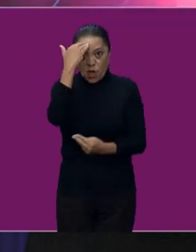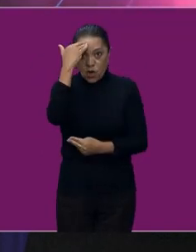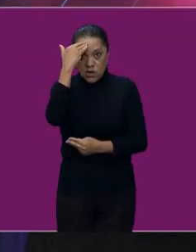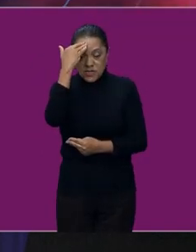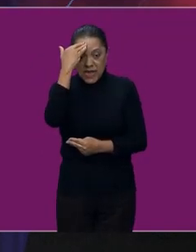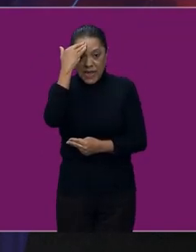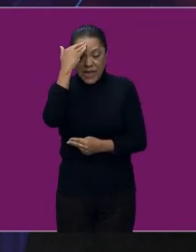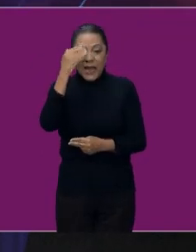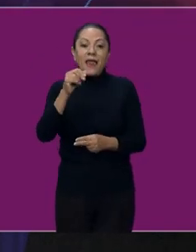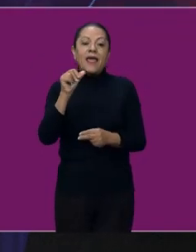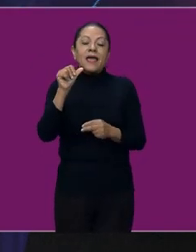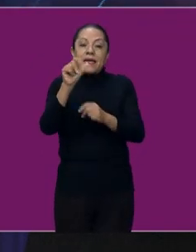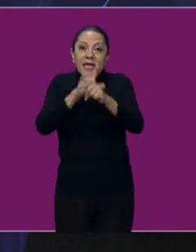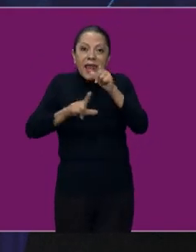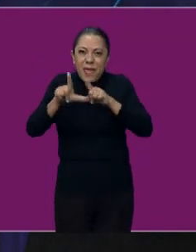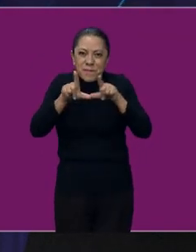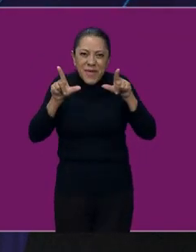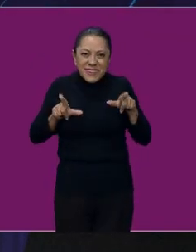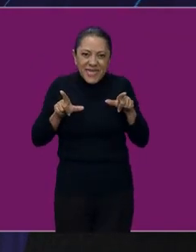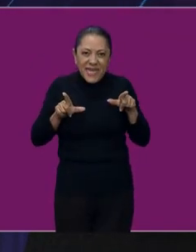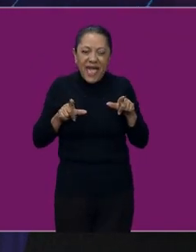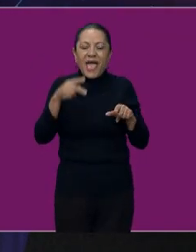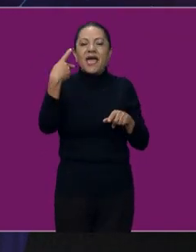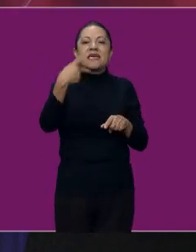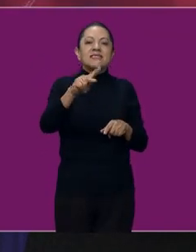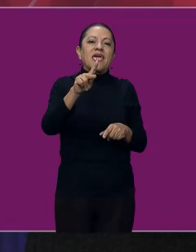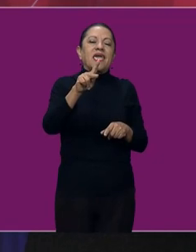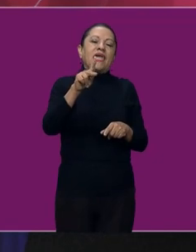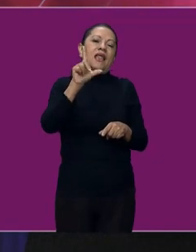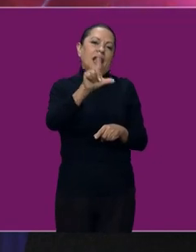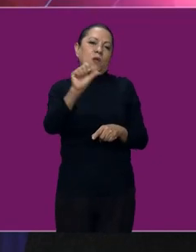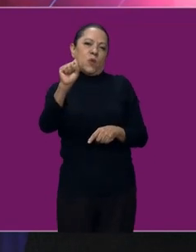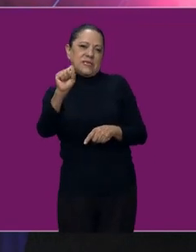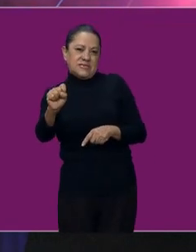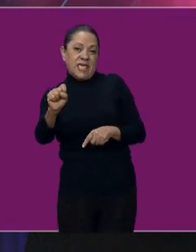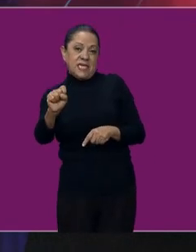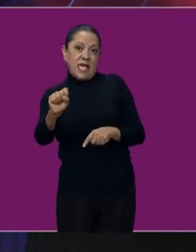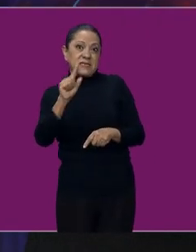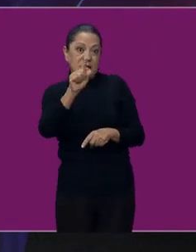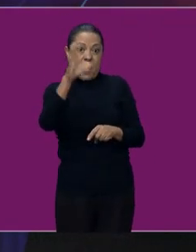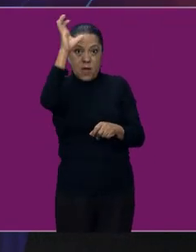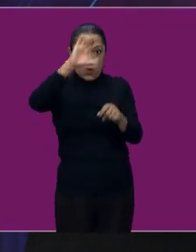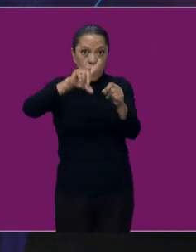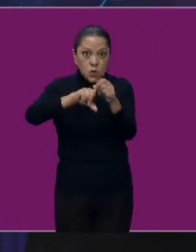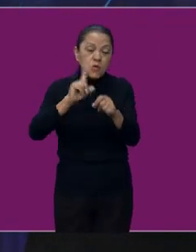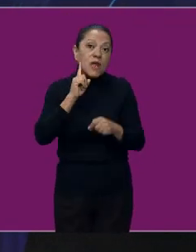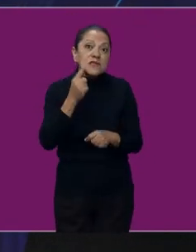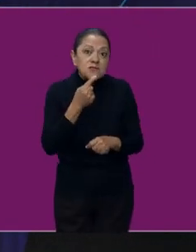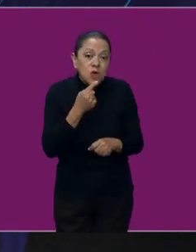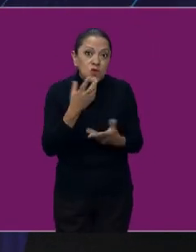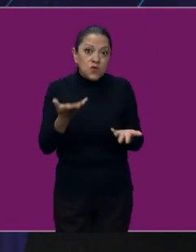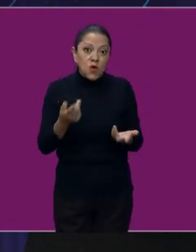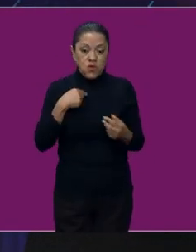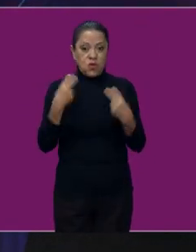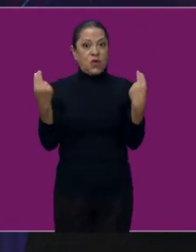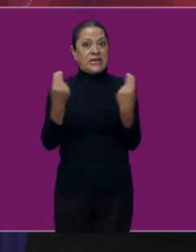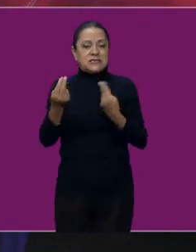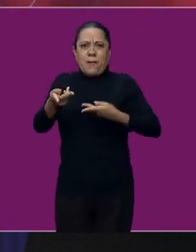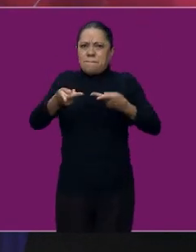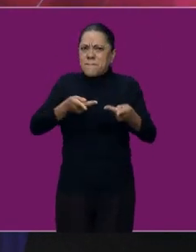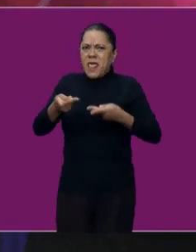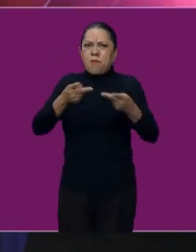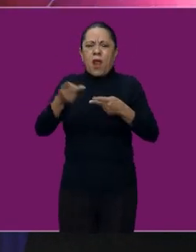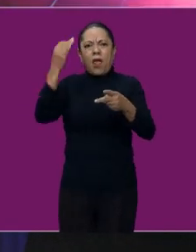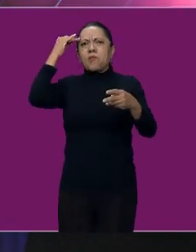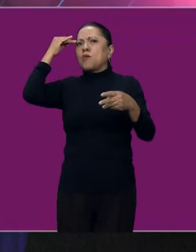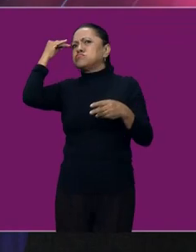lengua de señas la cultura del sordo tengo que prepararme o sea no es nada más que tome un curso de tres